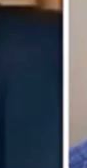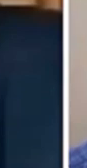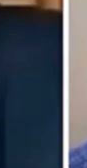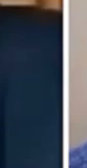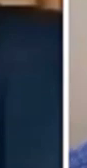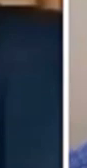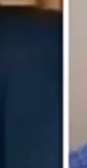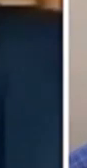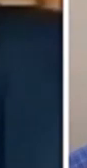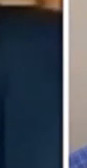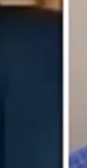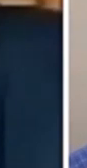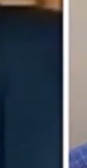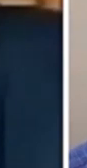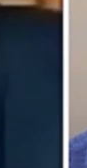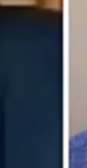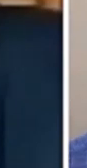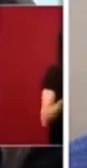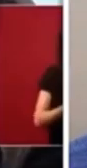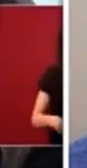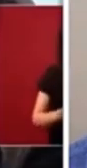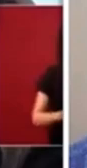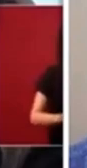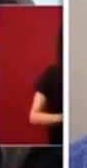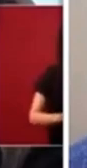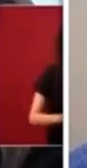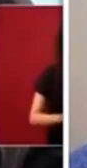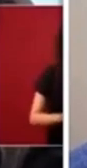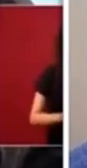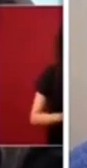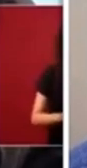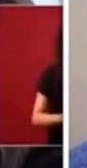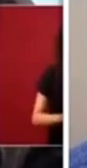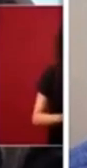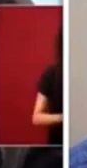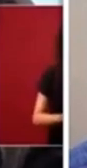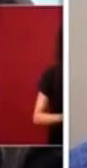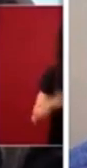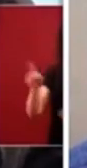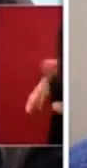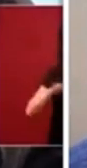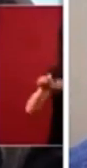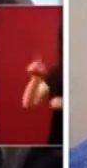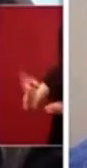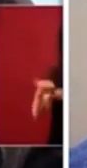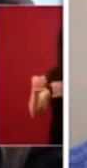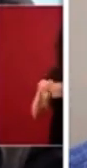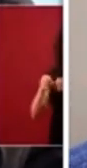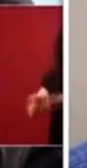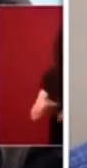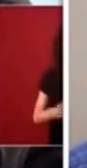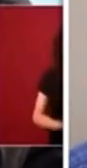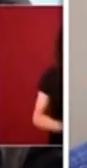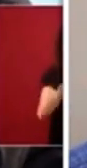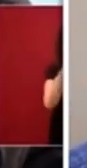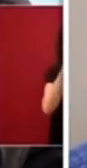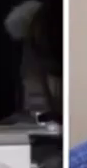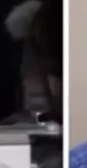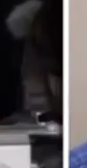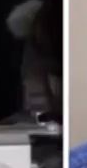así como no se evacue el hospital de linz tampoco se bajó a nadie porque esto es también lo importante si se hubiera ordenado una evacuación